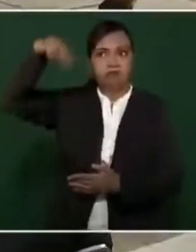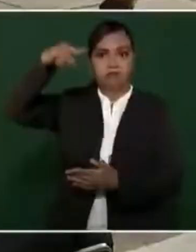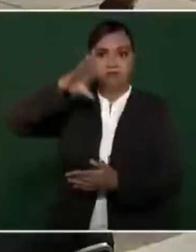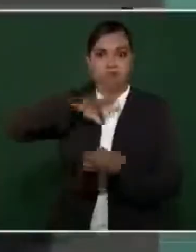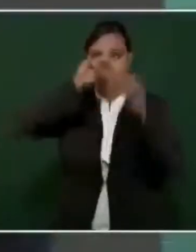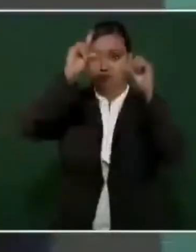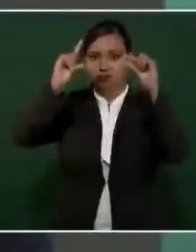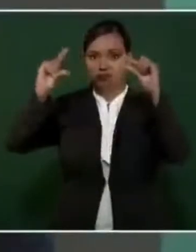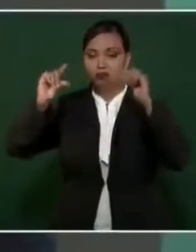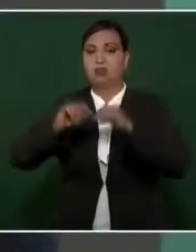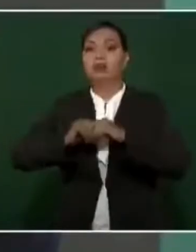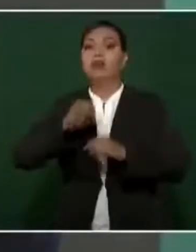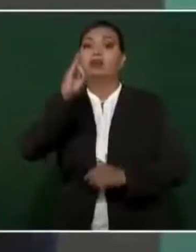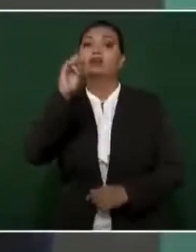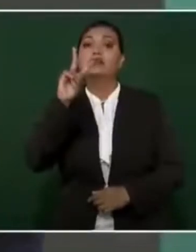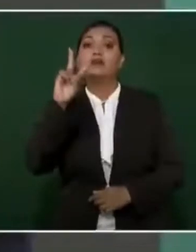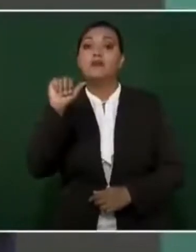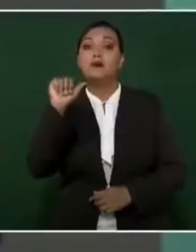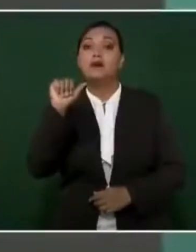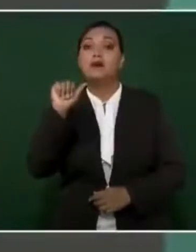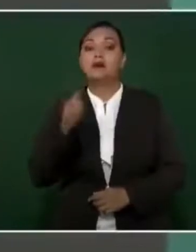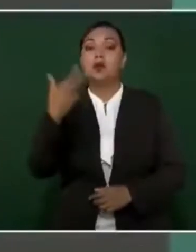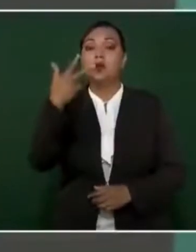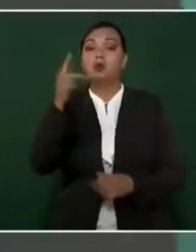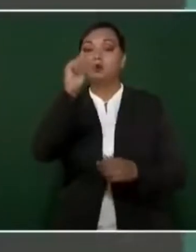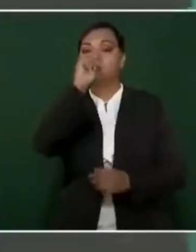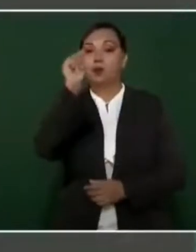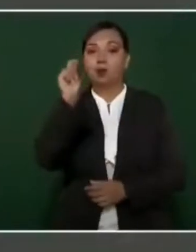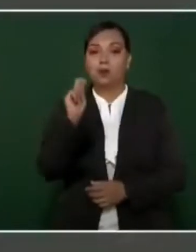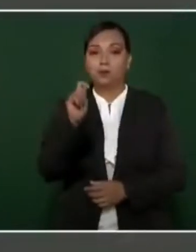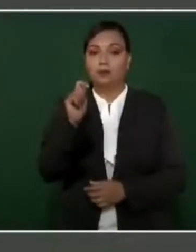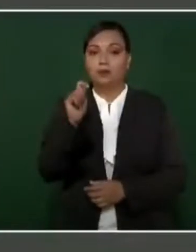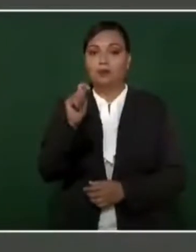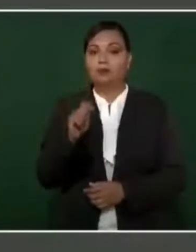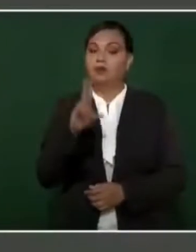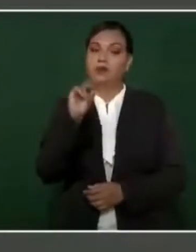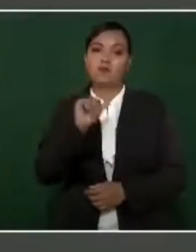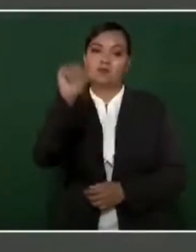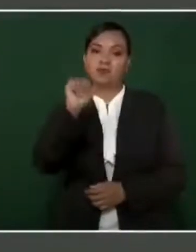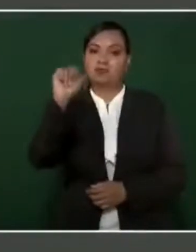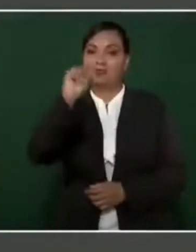el IVA es 8%, no 16%.